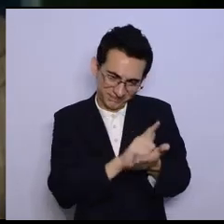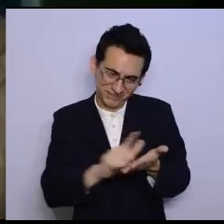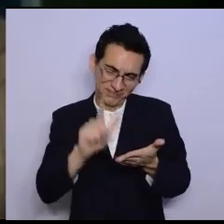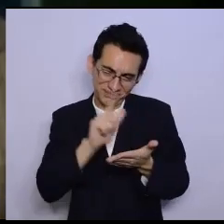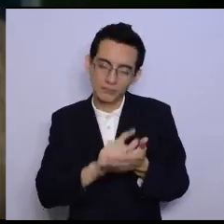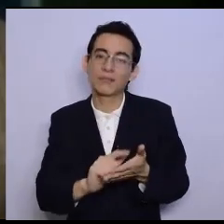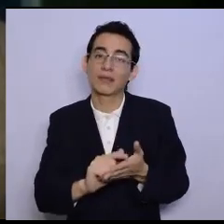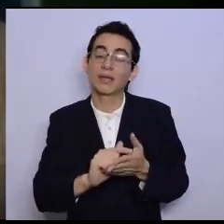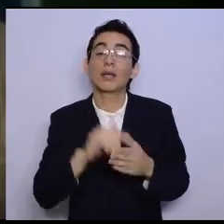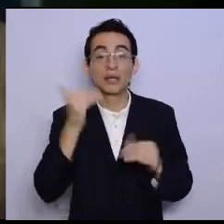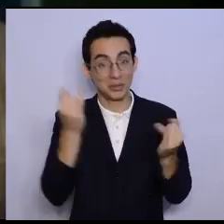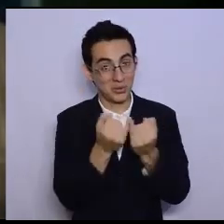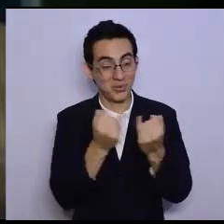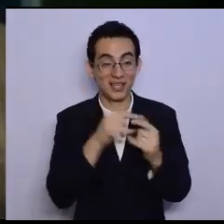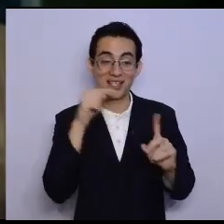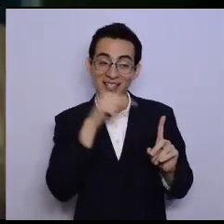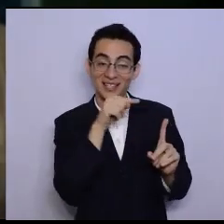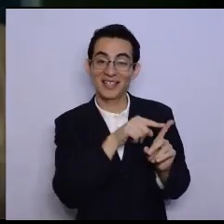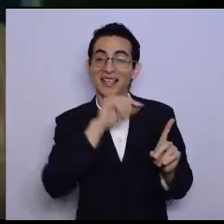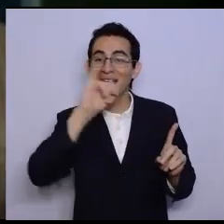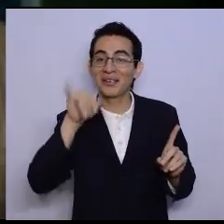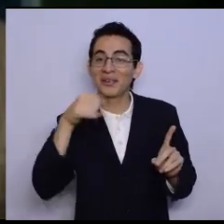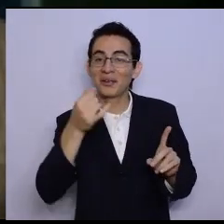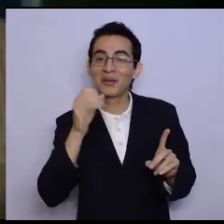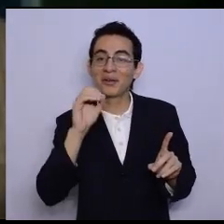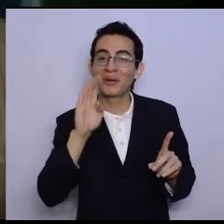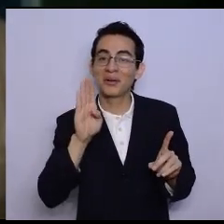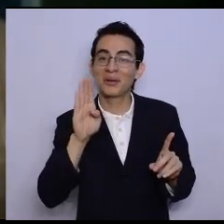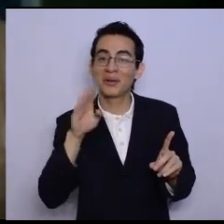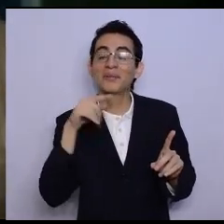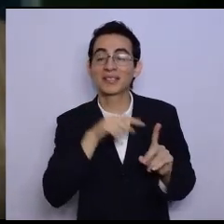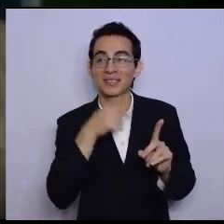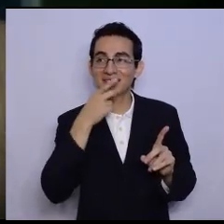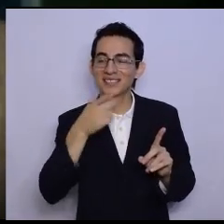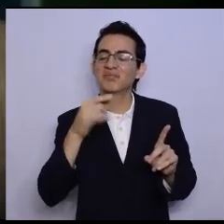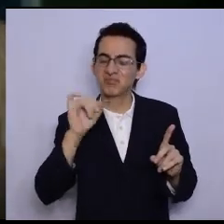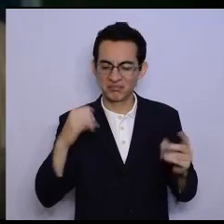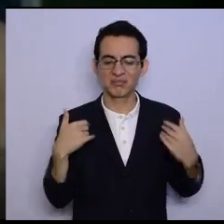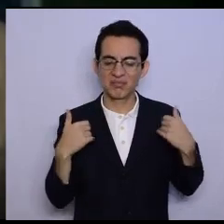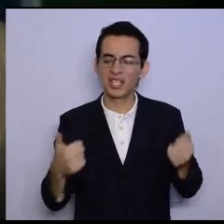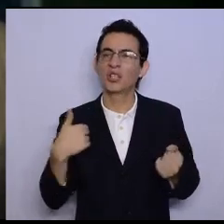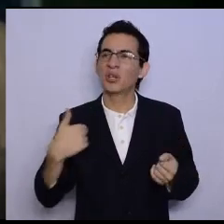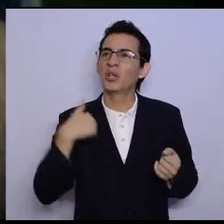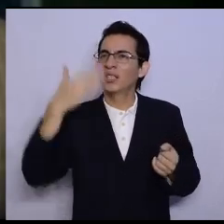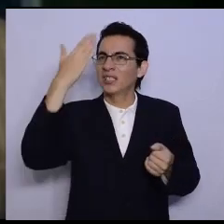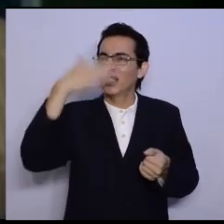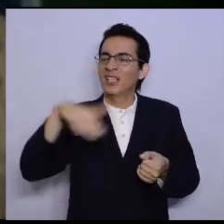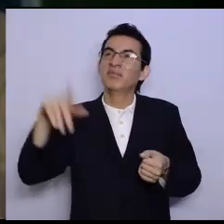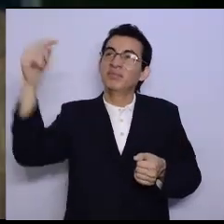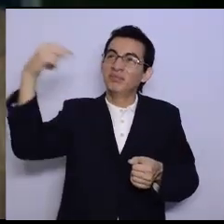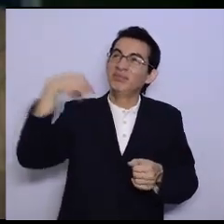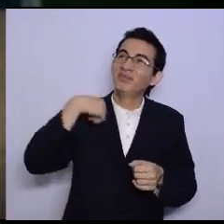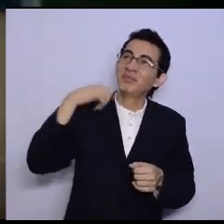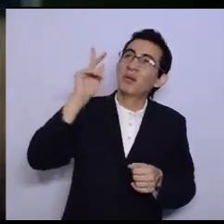en su mente perfectamente claro cuando dijo, me probará y saldré como el oro.